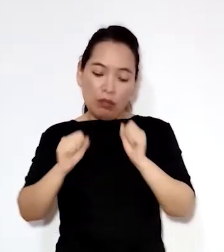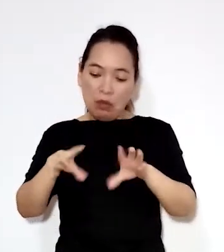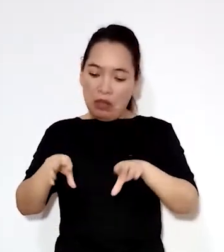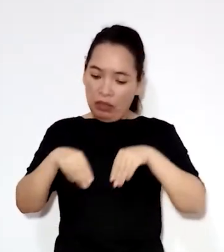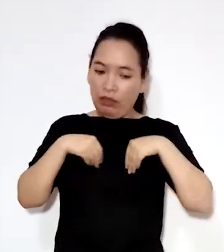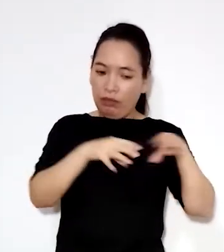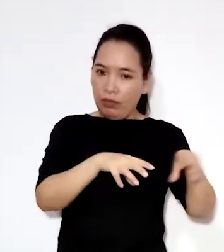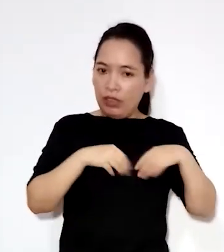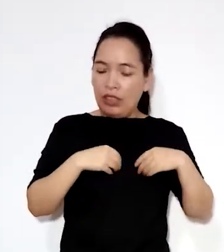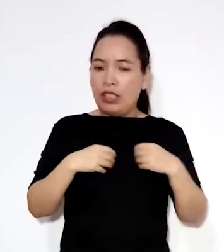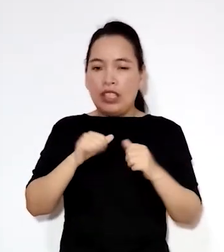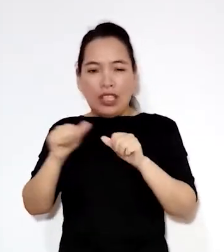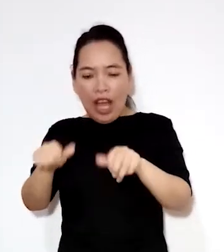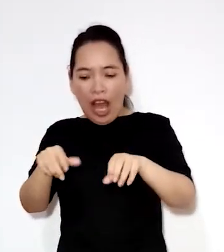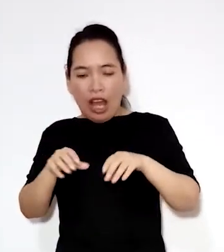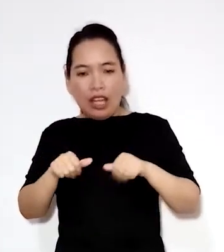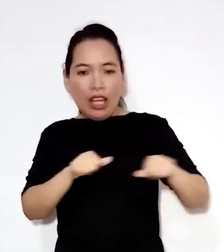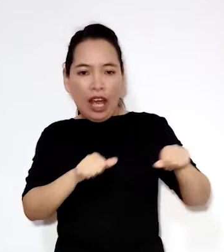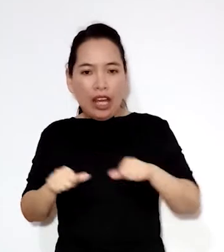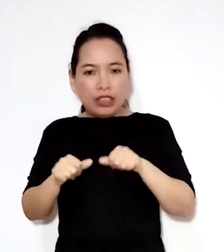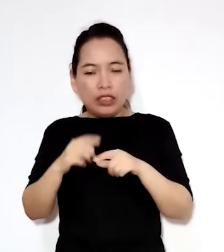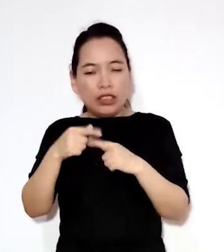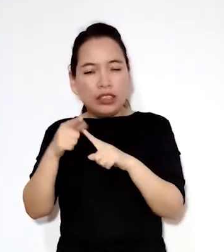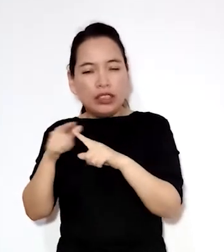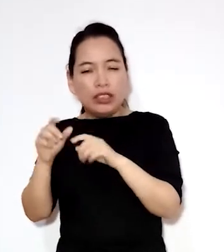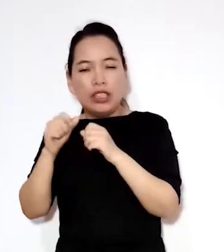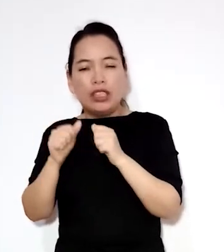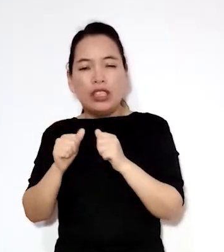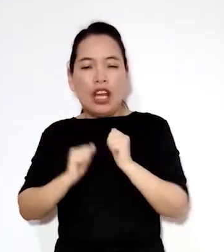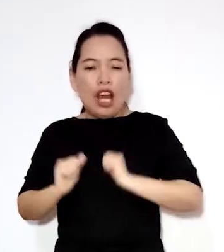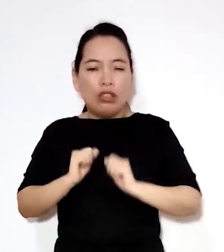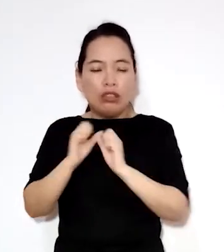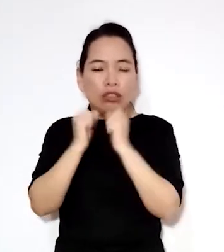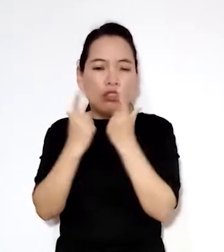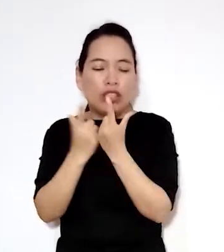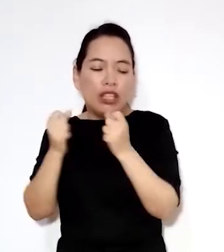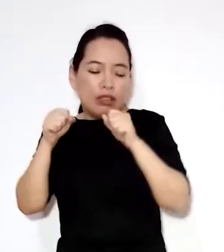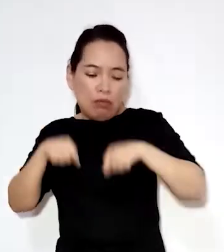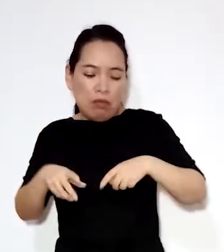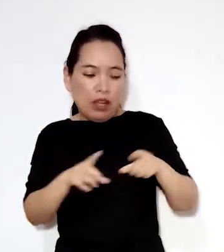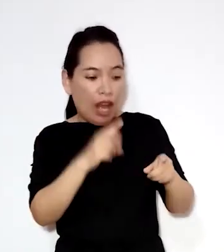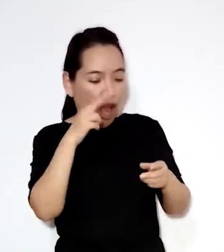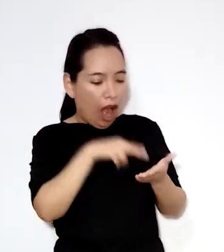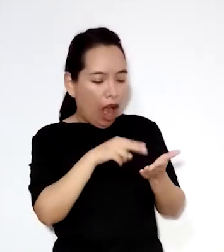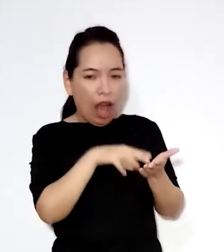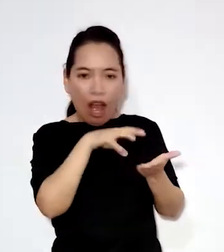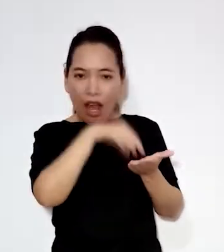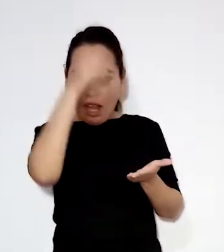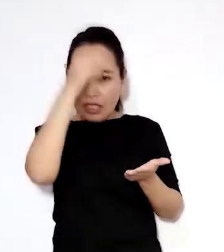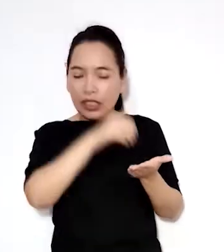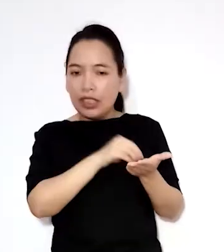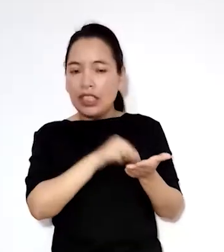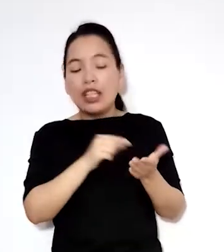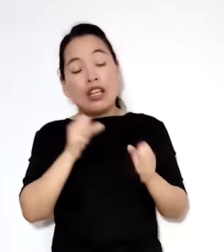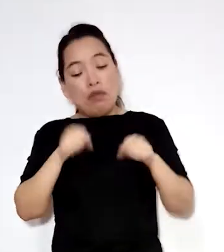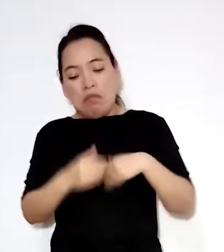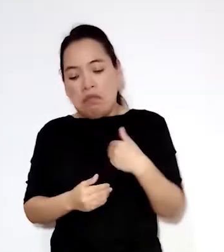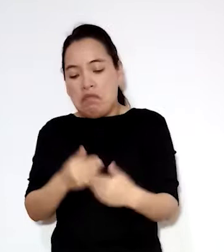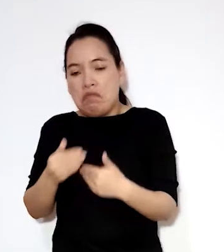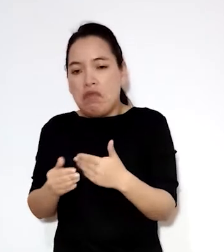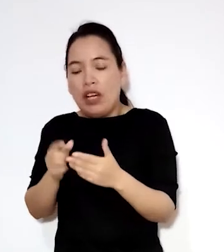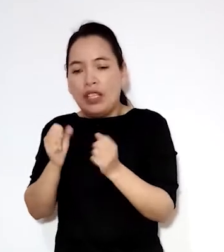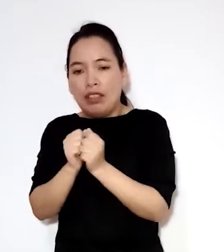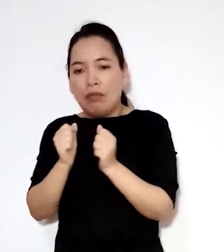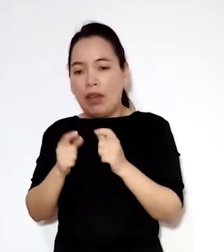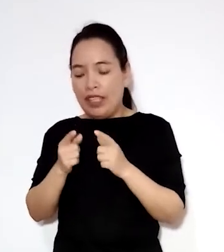manera general, de los contenidos que están en estos instrumentos. Y también hay un recorrido todavía por trazar, por